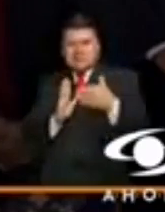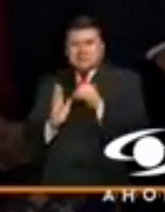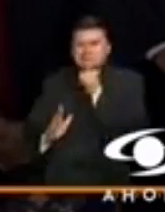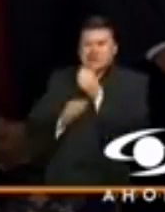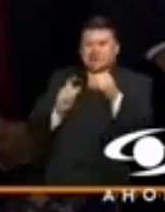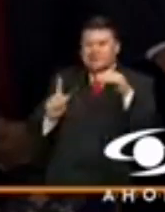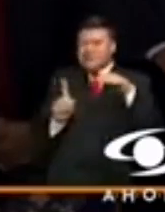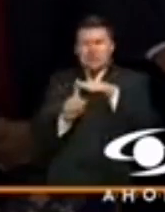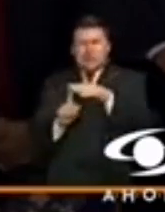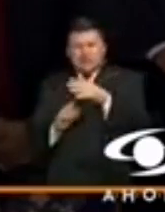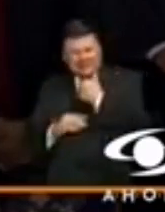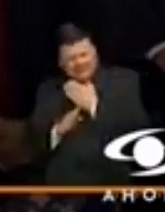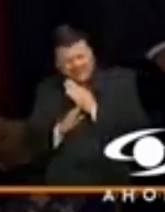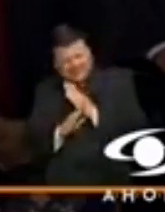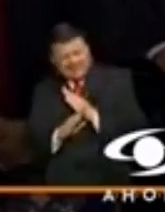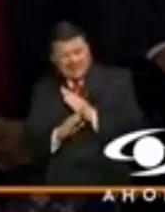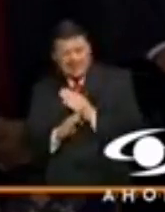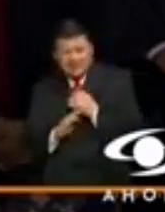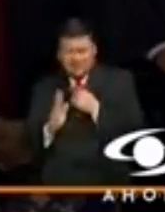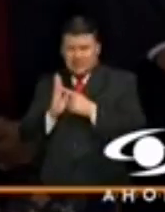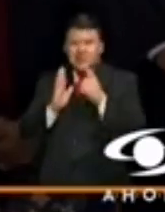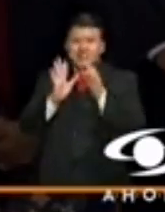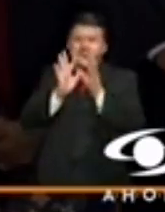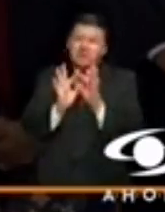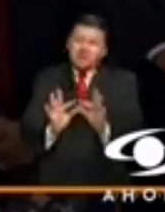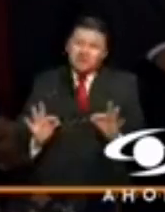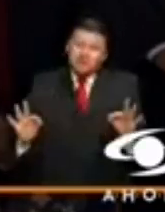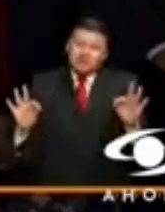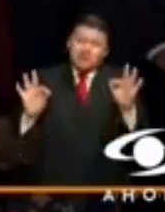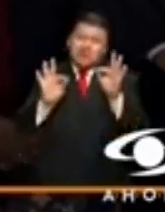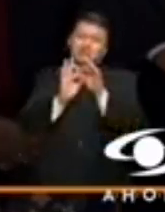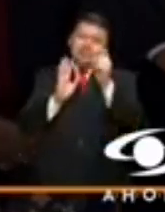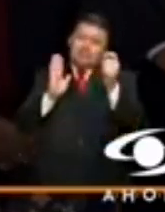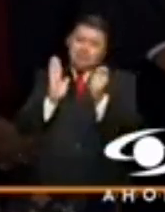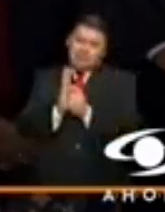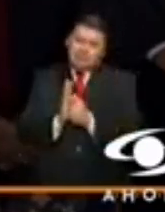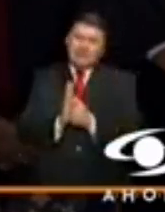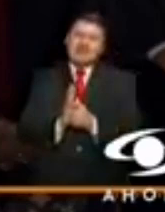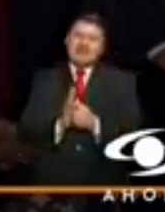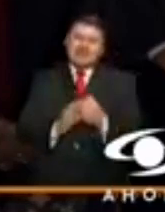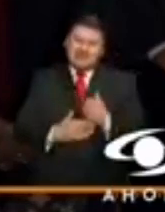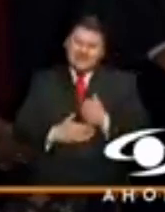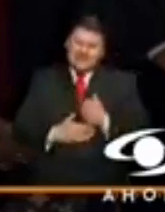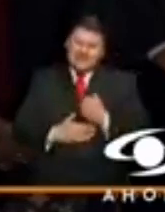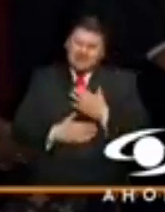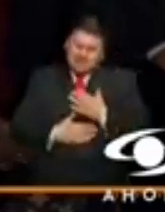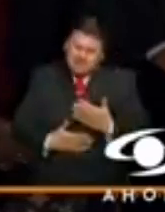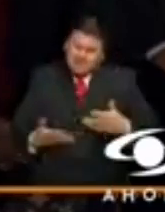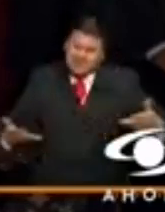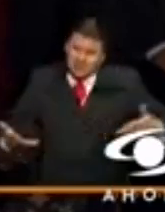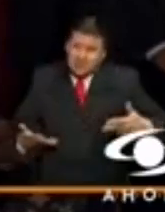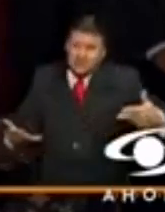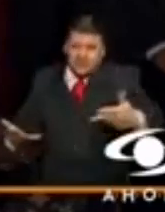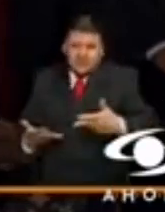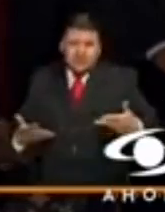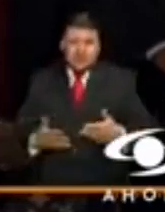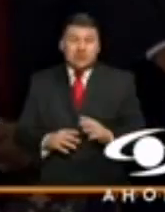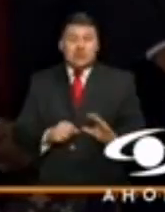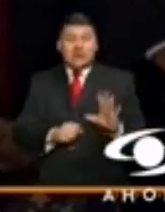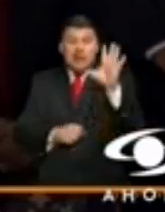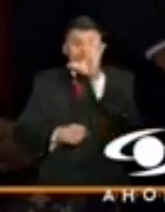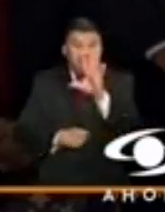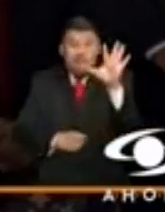ferocidad. Por eso es tan importante nuestro sentido de solidaridad. Al